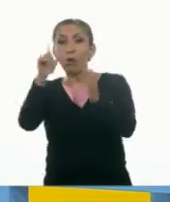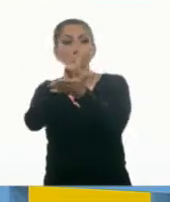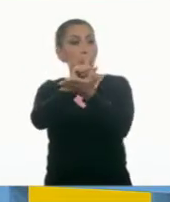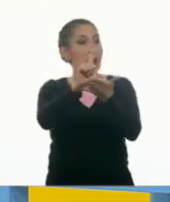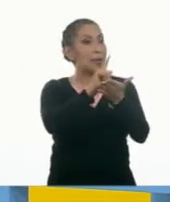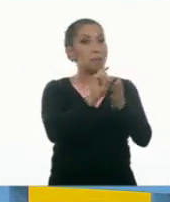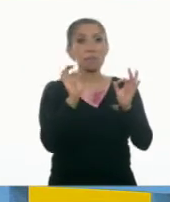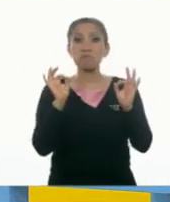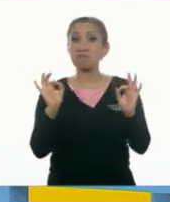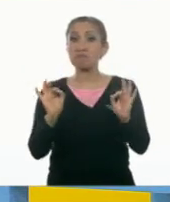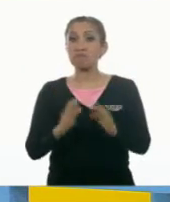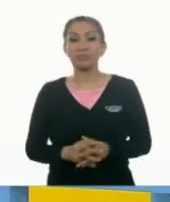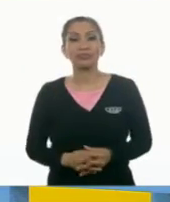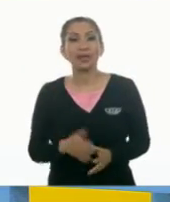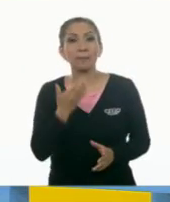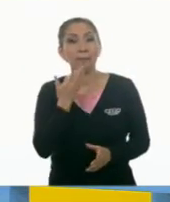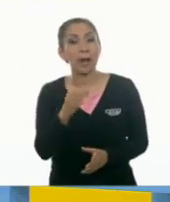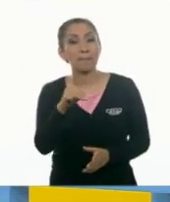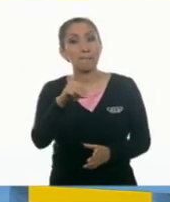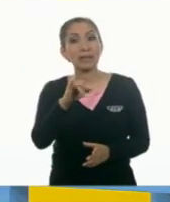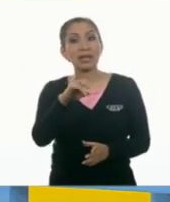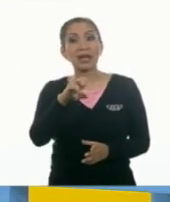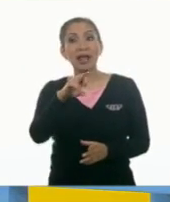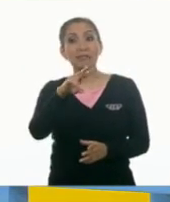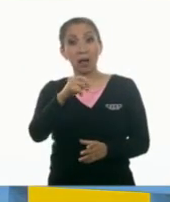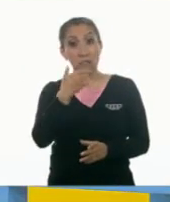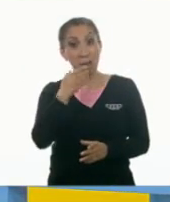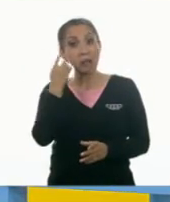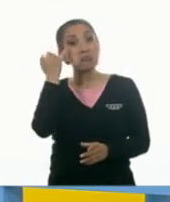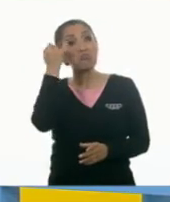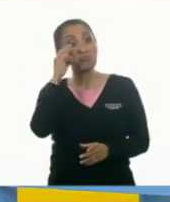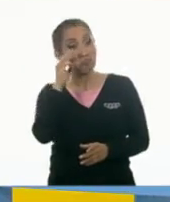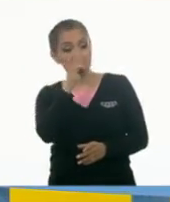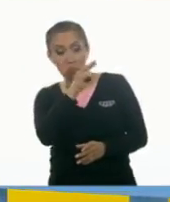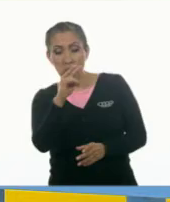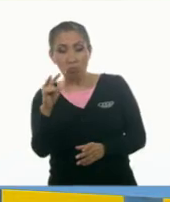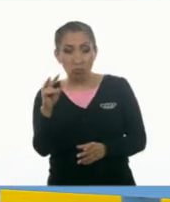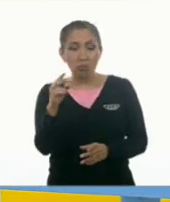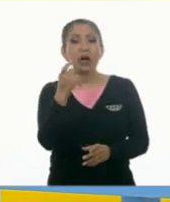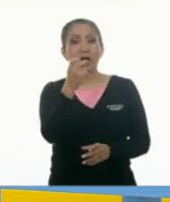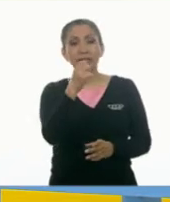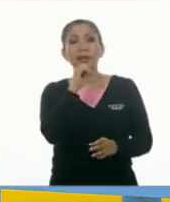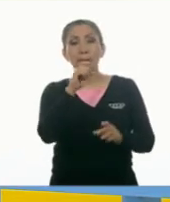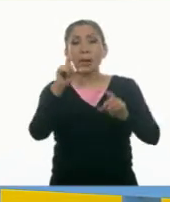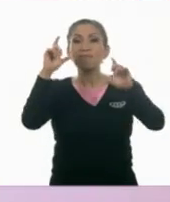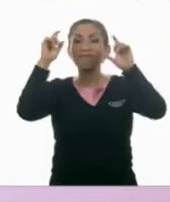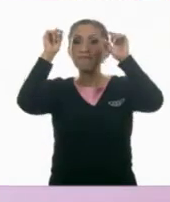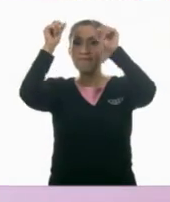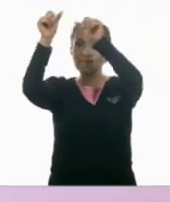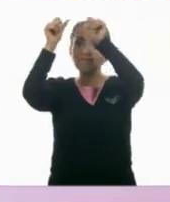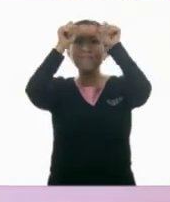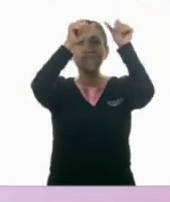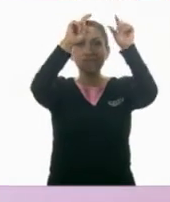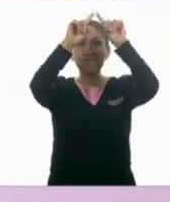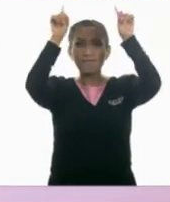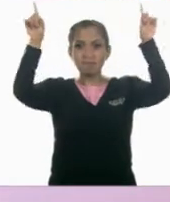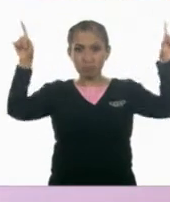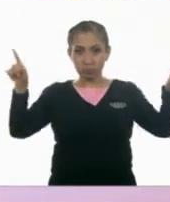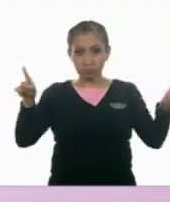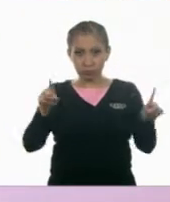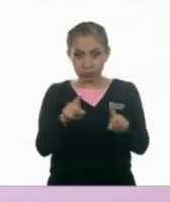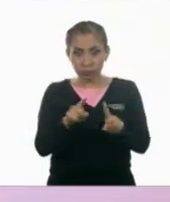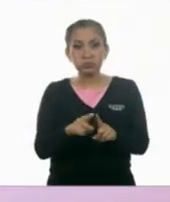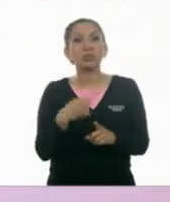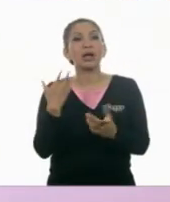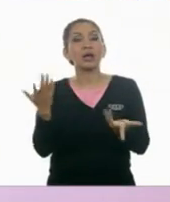limpio. Muy bien, Minerva, buena observación. Así que también esa la vamos a pegar en el pizarrón.